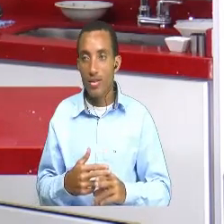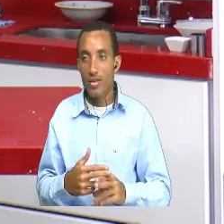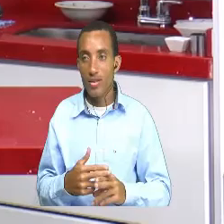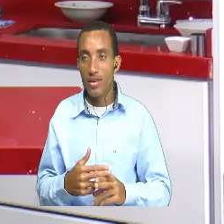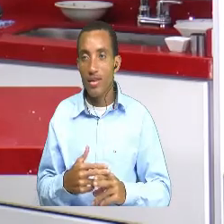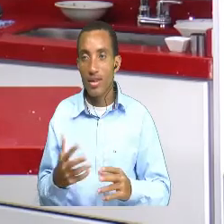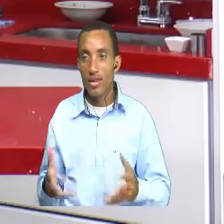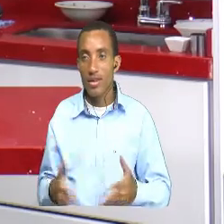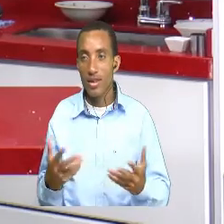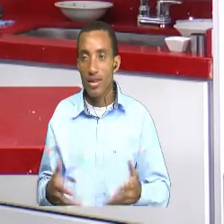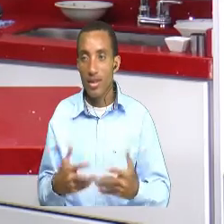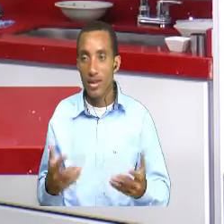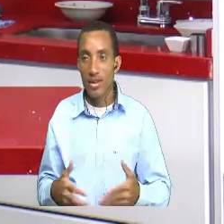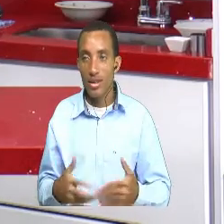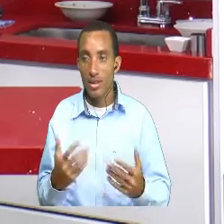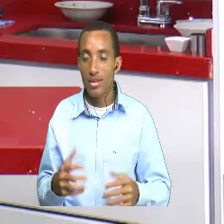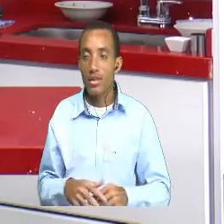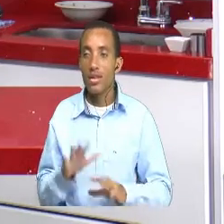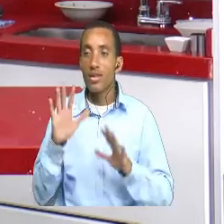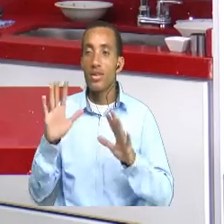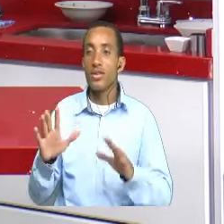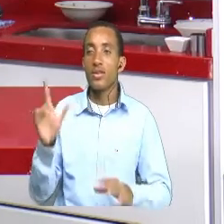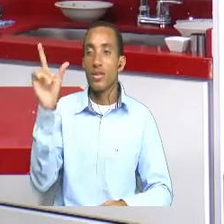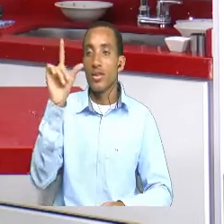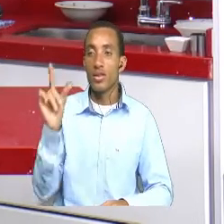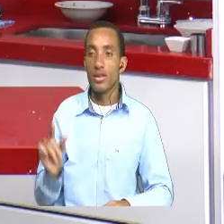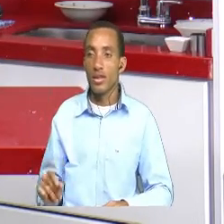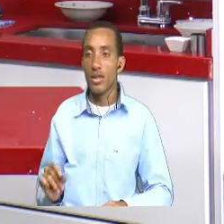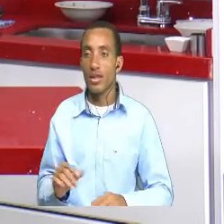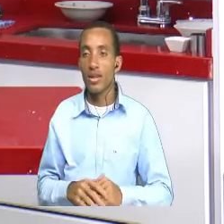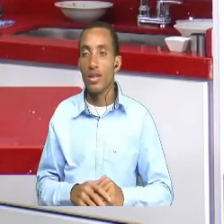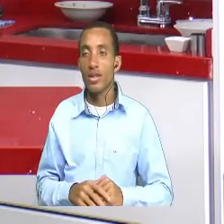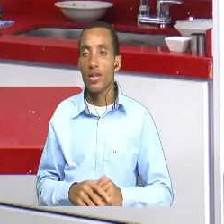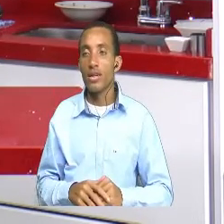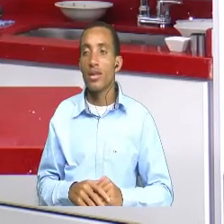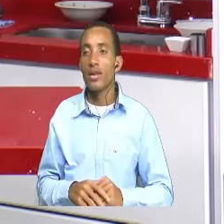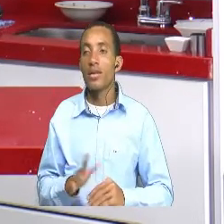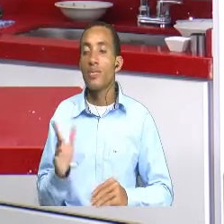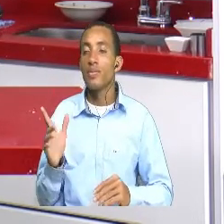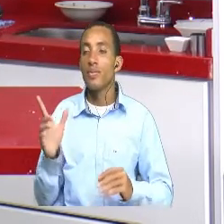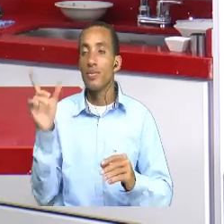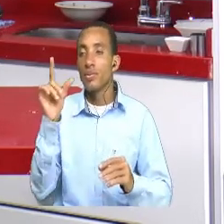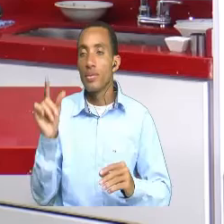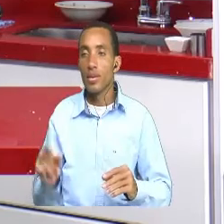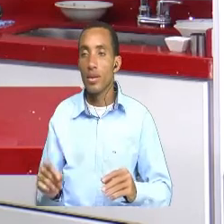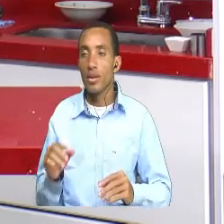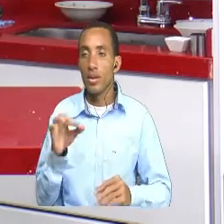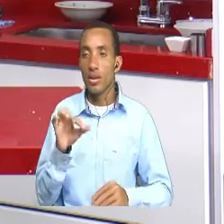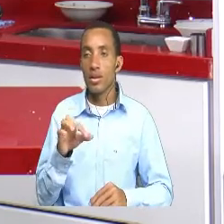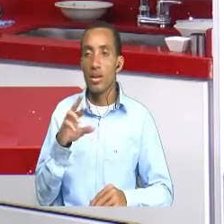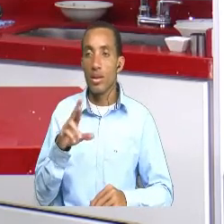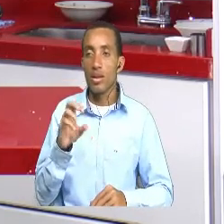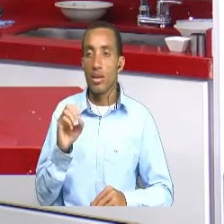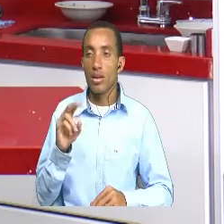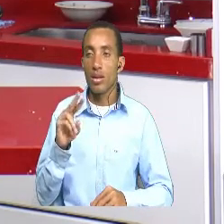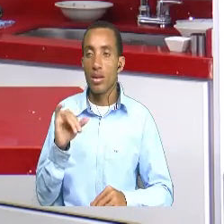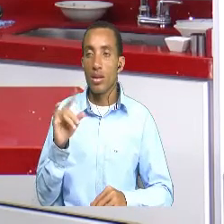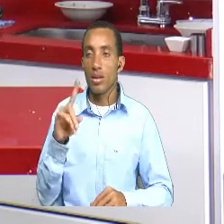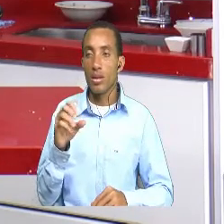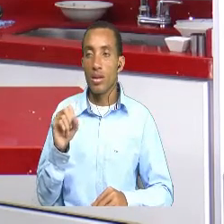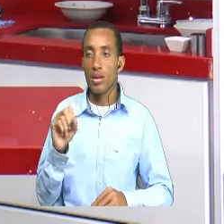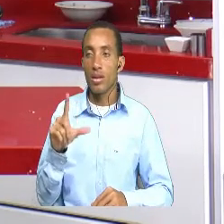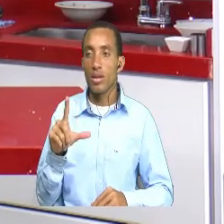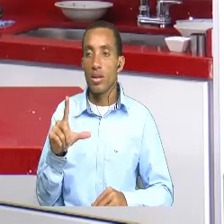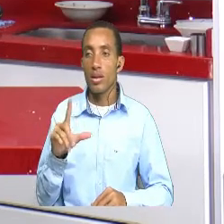es una ensaladita liana donde la ama conseguir esta ensalada de deliciosas en sala provincial así entonces una ensalada